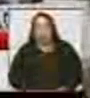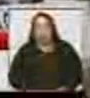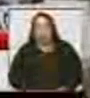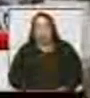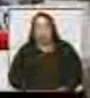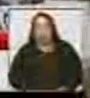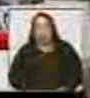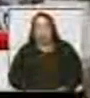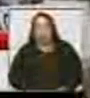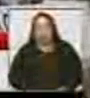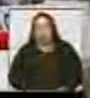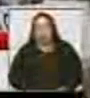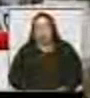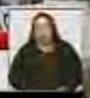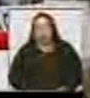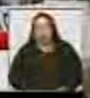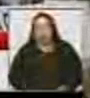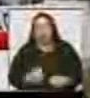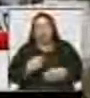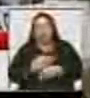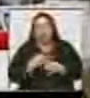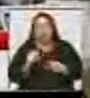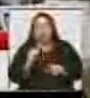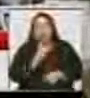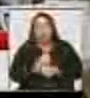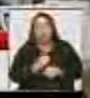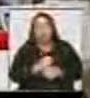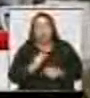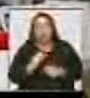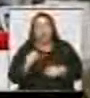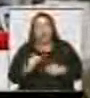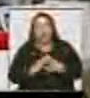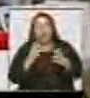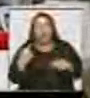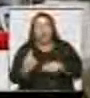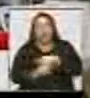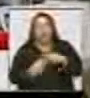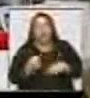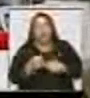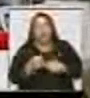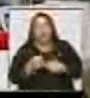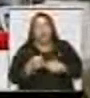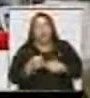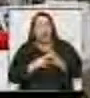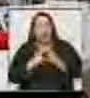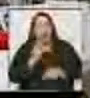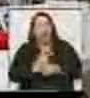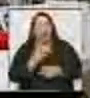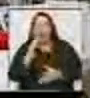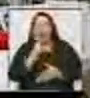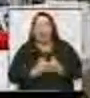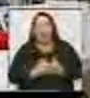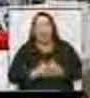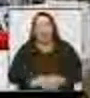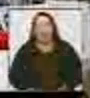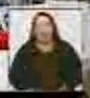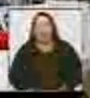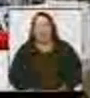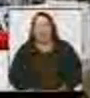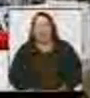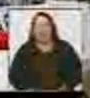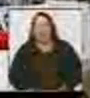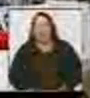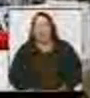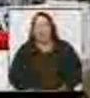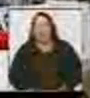Entonces tenemos nosotros un sistema laboral que tiene una altísima rotación y una altísima precariedad. Y se